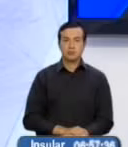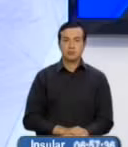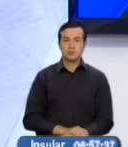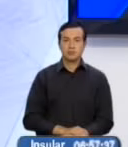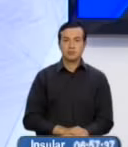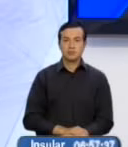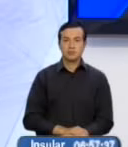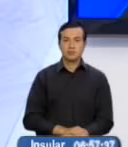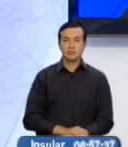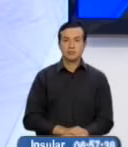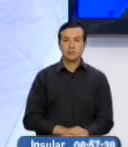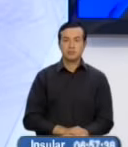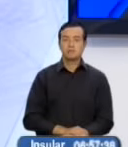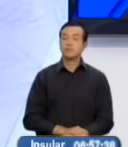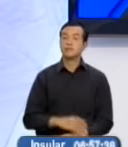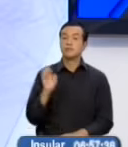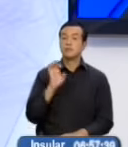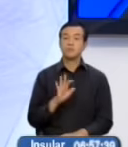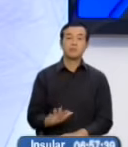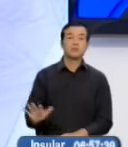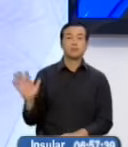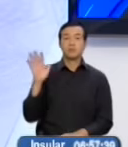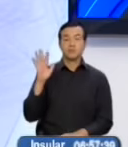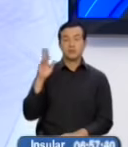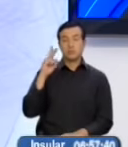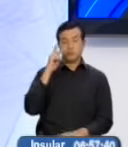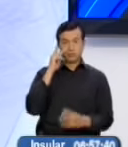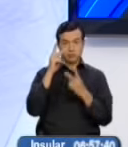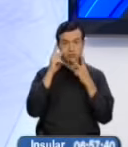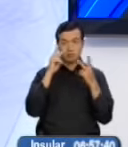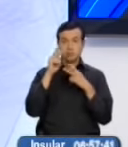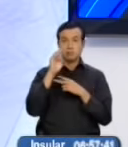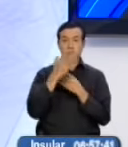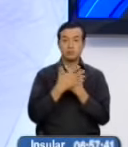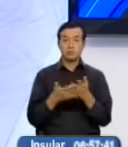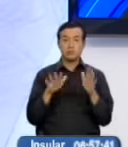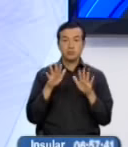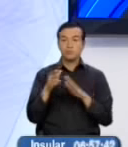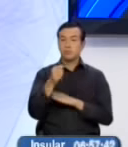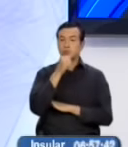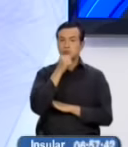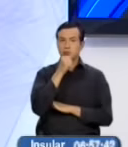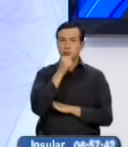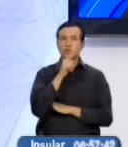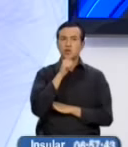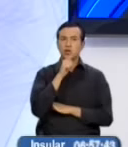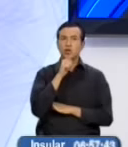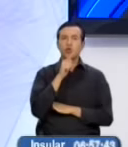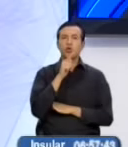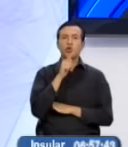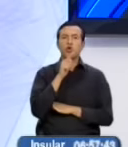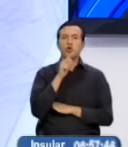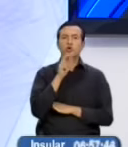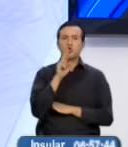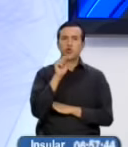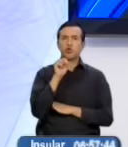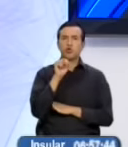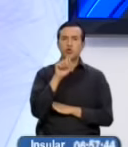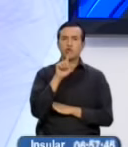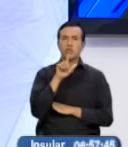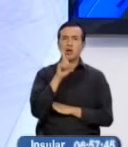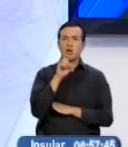Y a propósito de Europa, una televisora británica le realizó una entrevista a Ronaldo Nazario de Lima, el